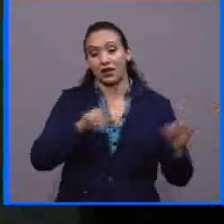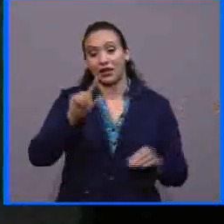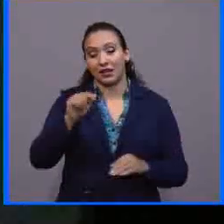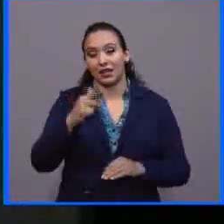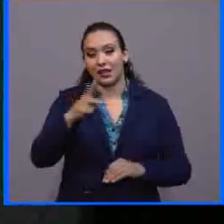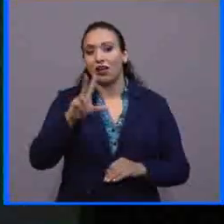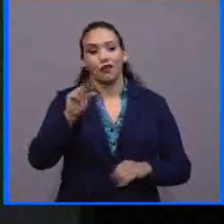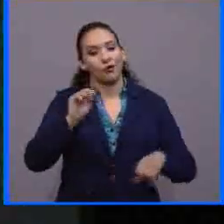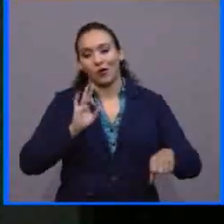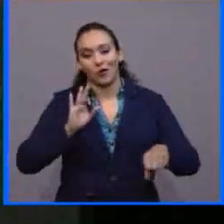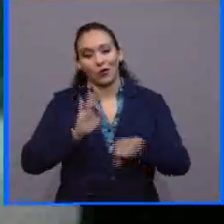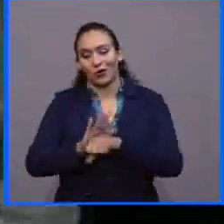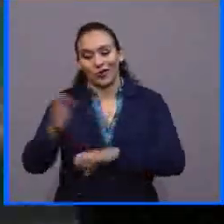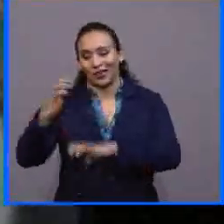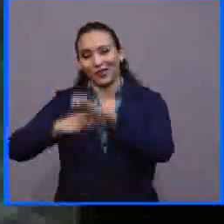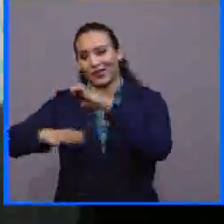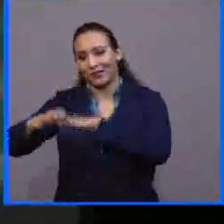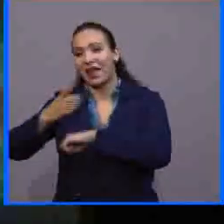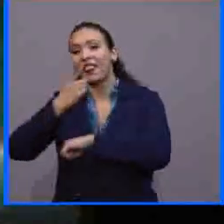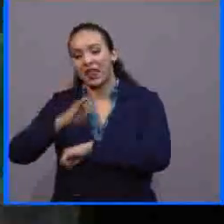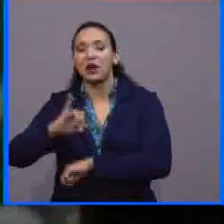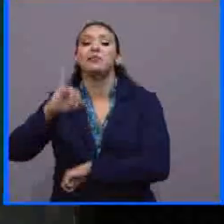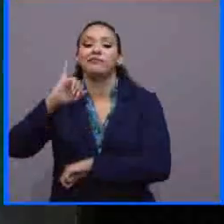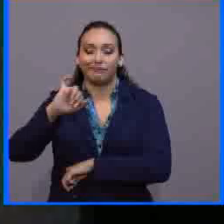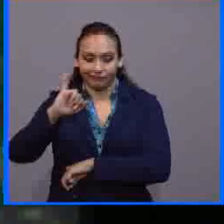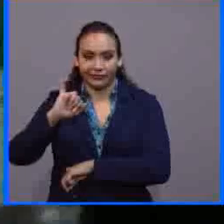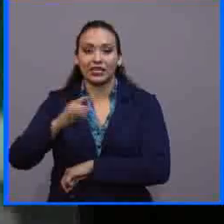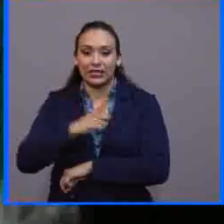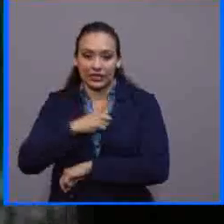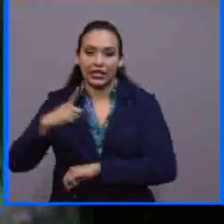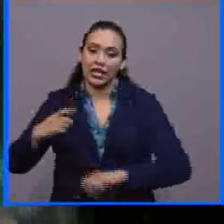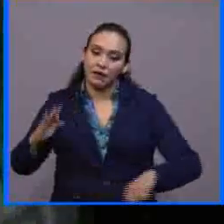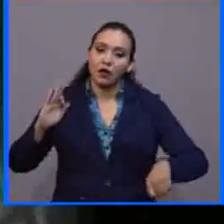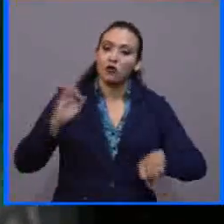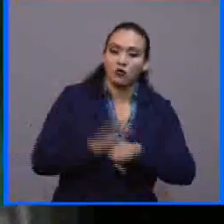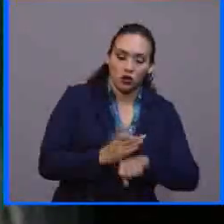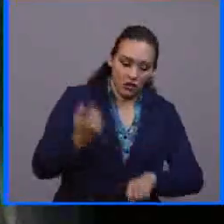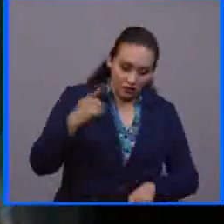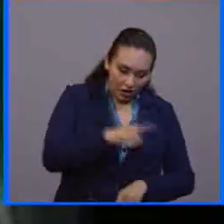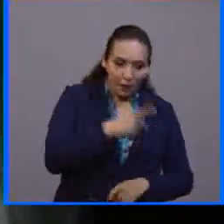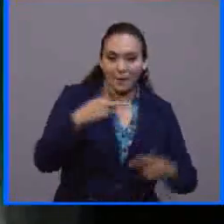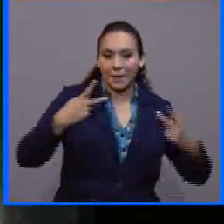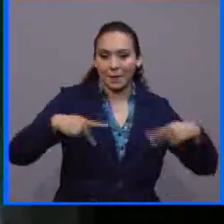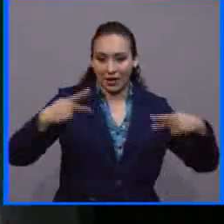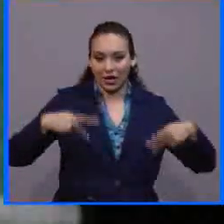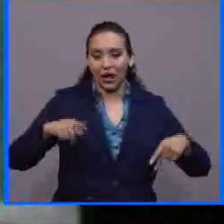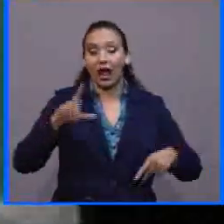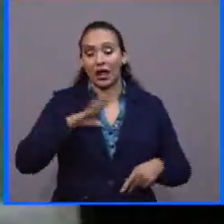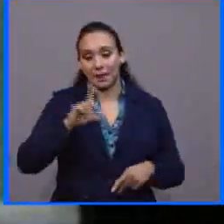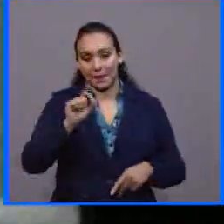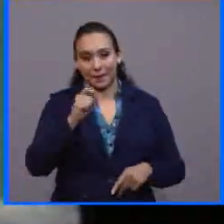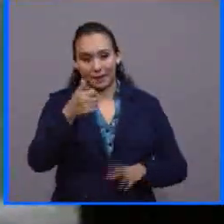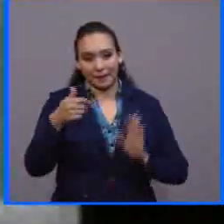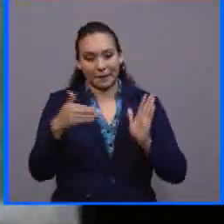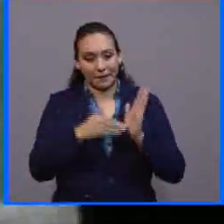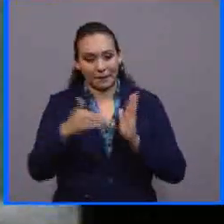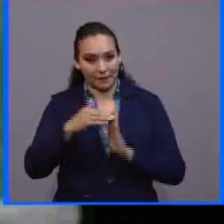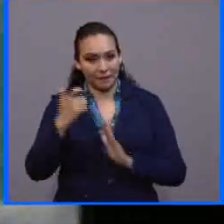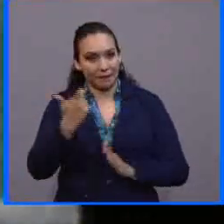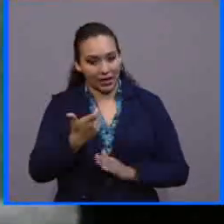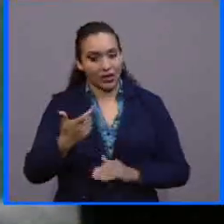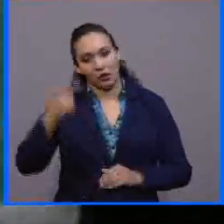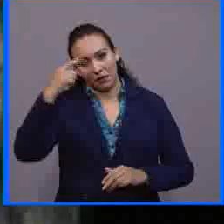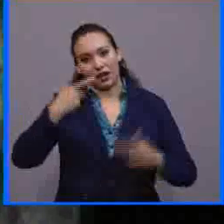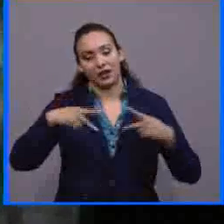negó el amparo a las empresas y confirmó el laudo que las obligaba a pagar esos 26 millones de pesos.